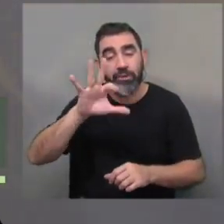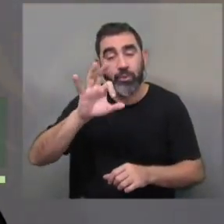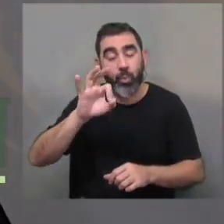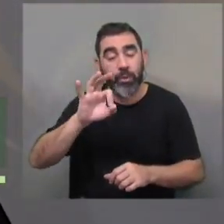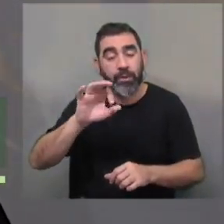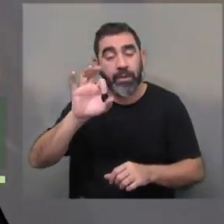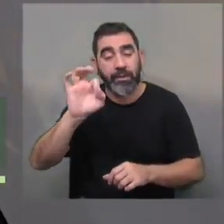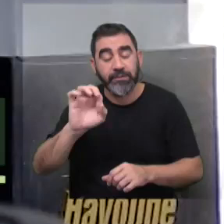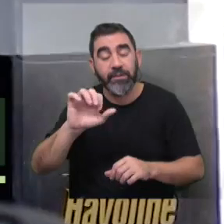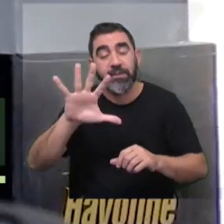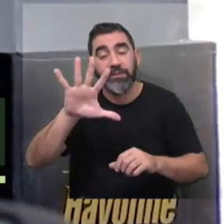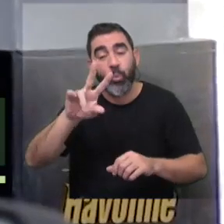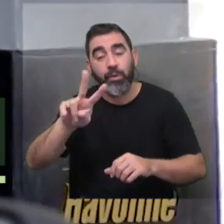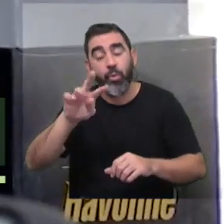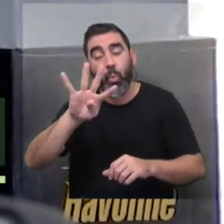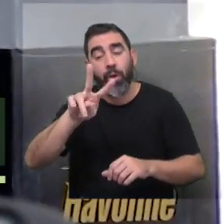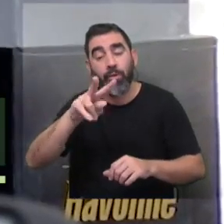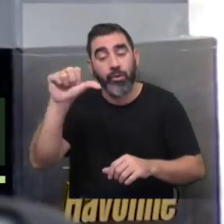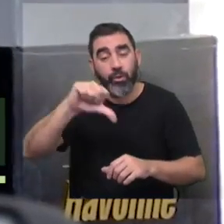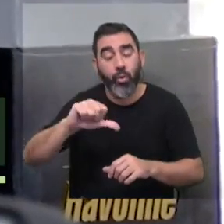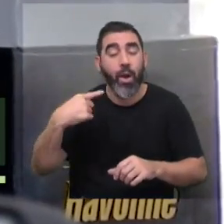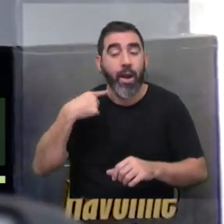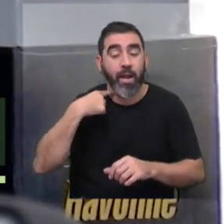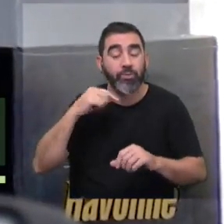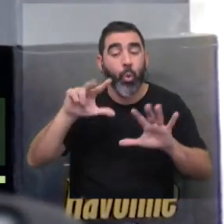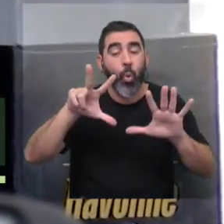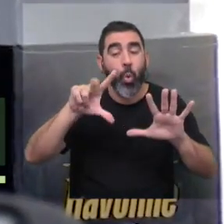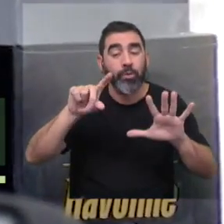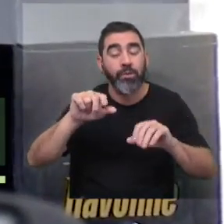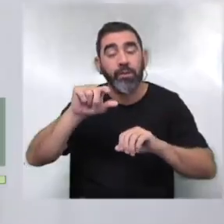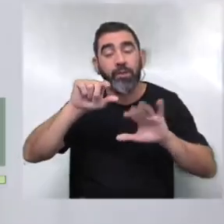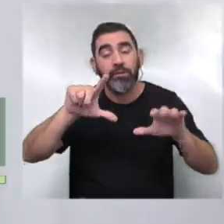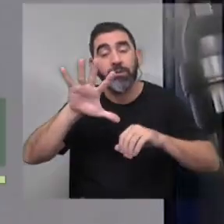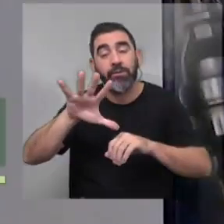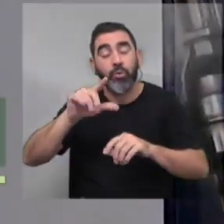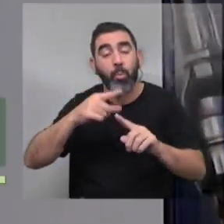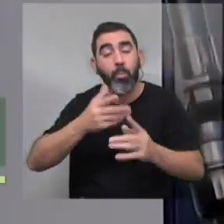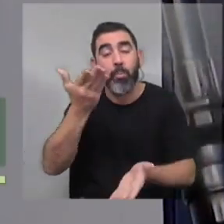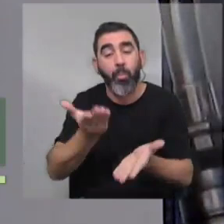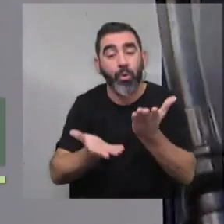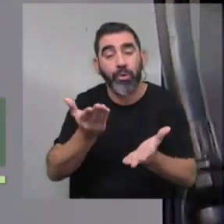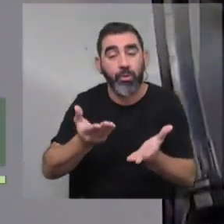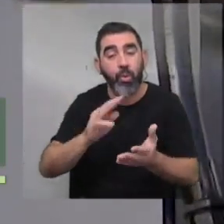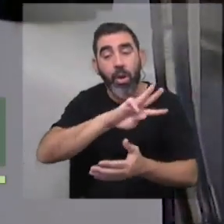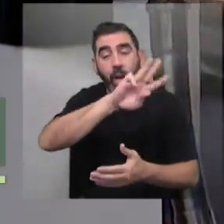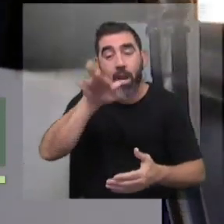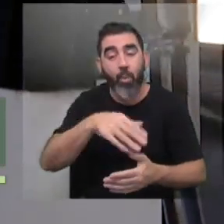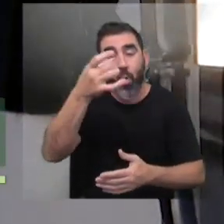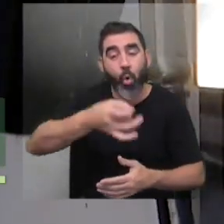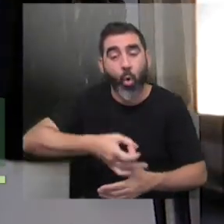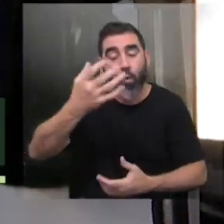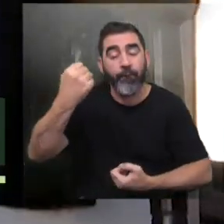sigue a 52,42 por litro el supergas continúa 80,75 por kil según la página oficial del Ministerio de